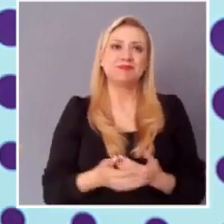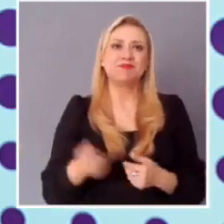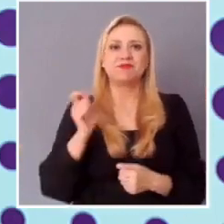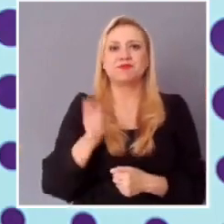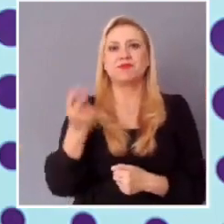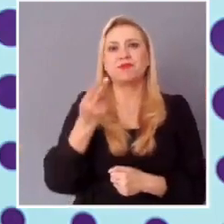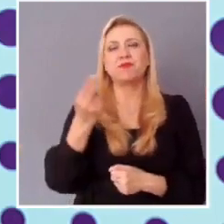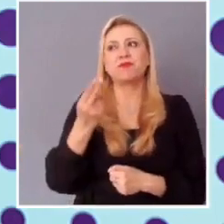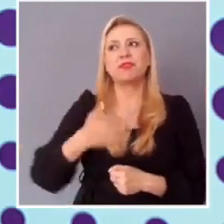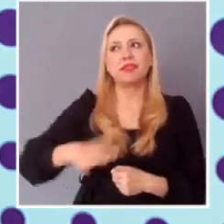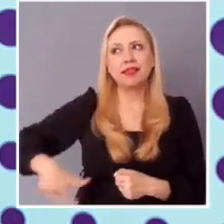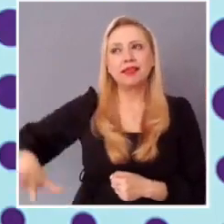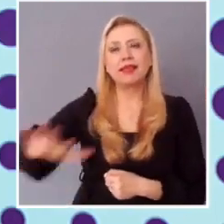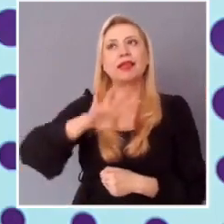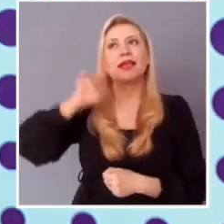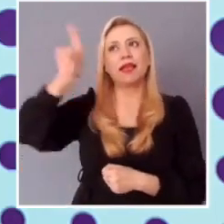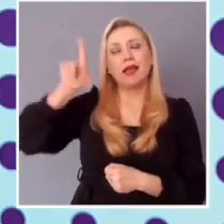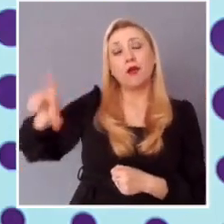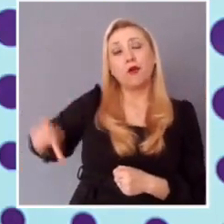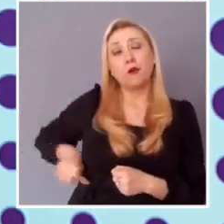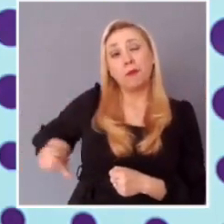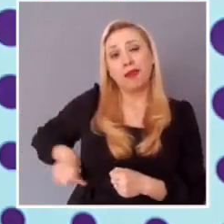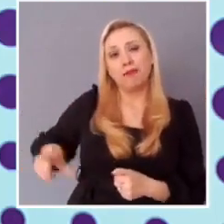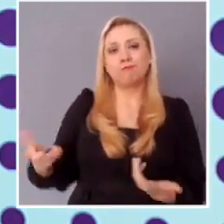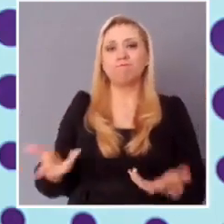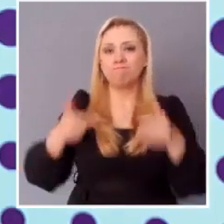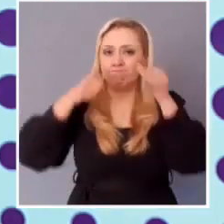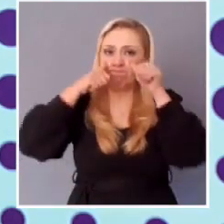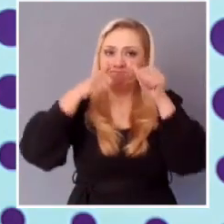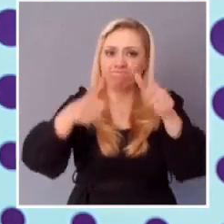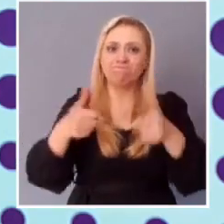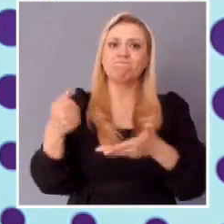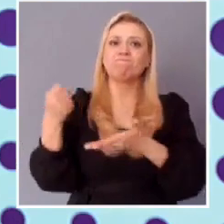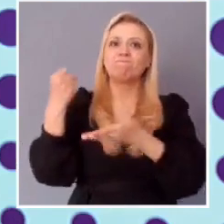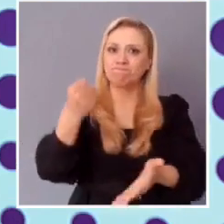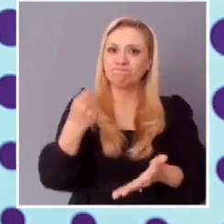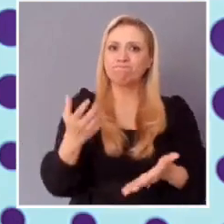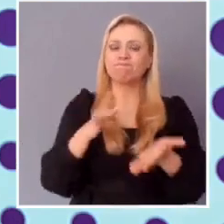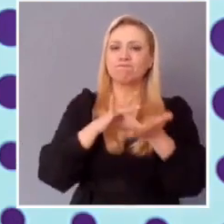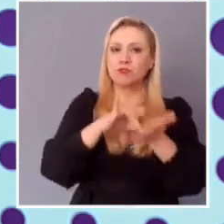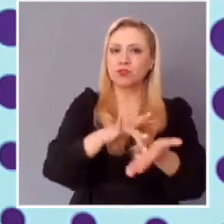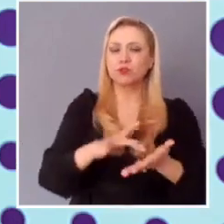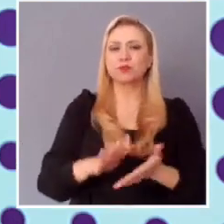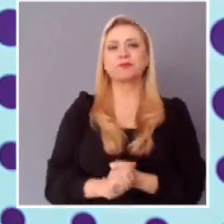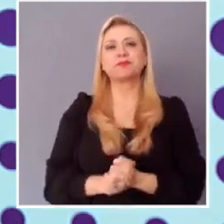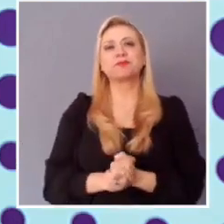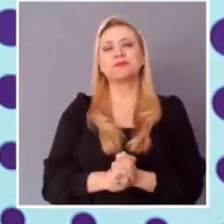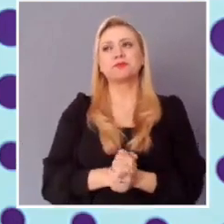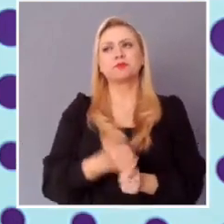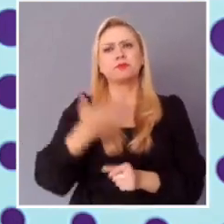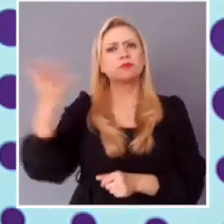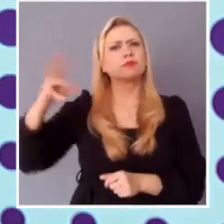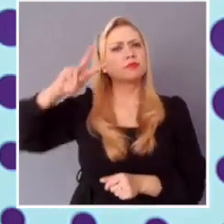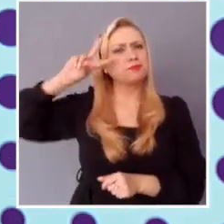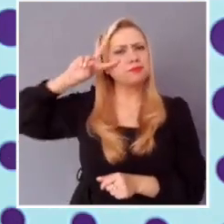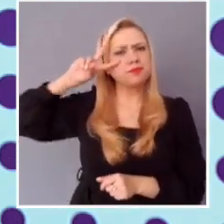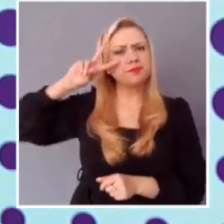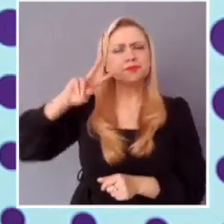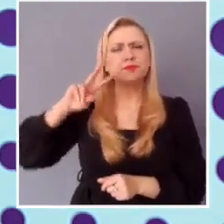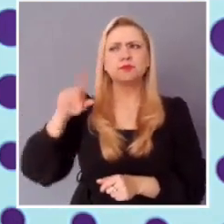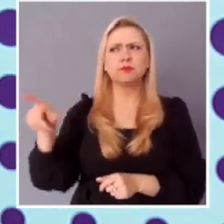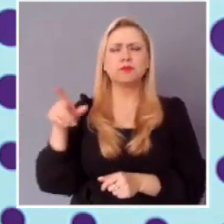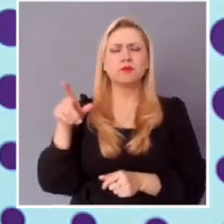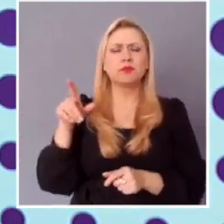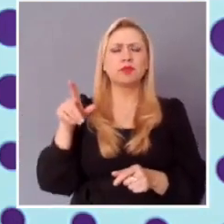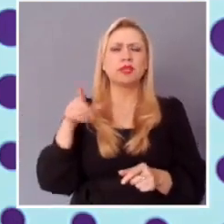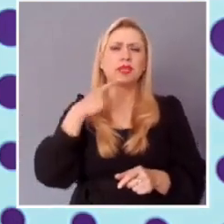que vamos a necesitar del Estado, bueno, así lo prevé nuestra Constitución incluso. Víctor, otro tema importante, más